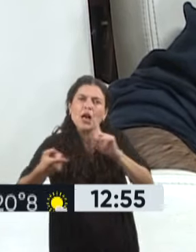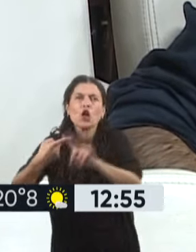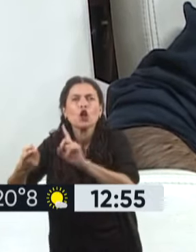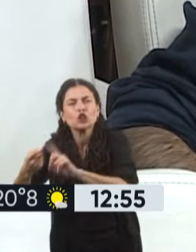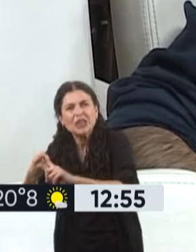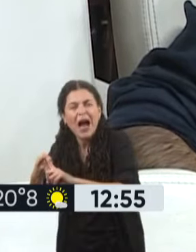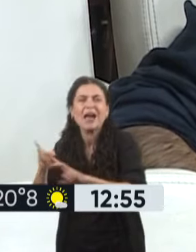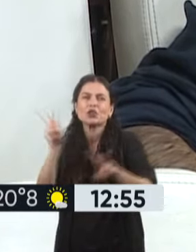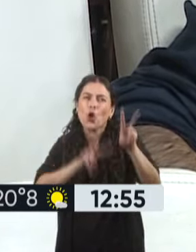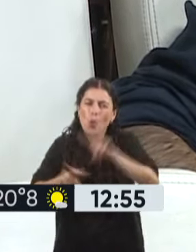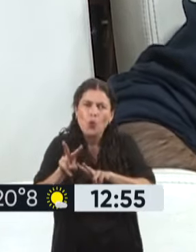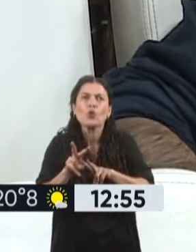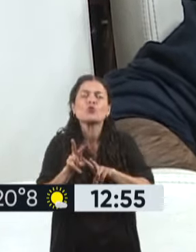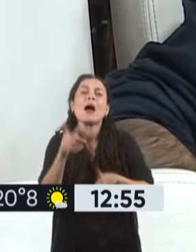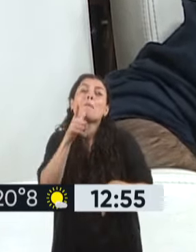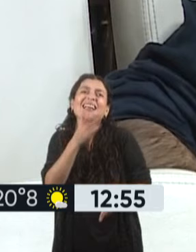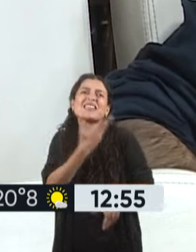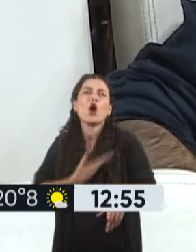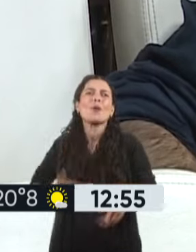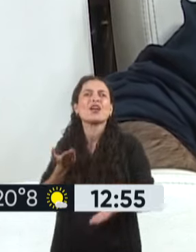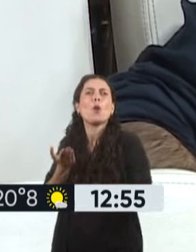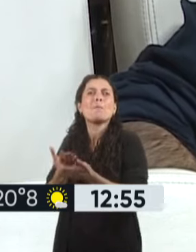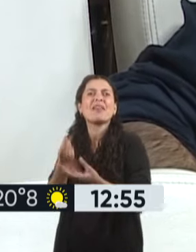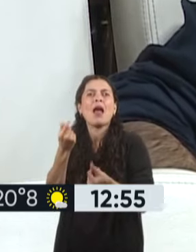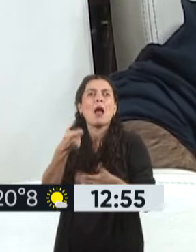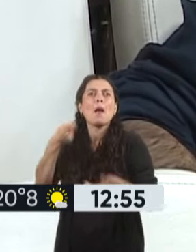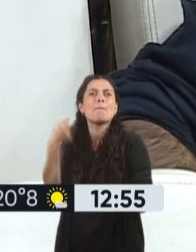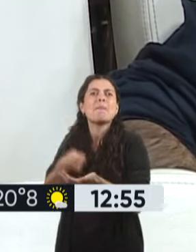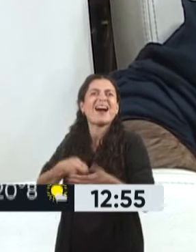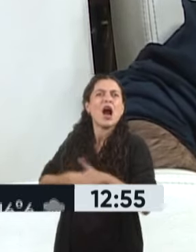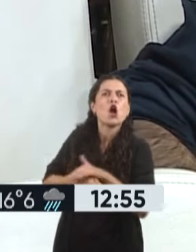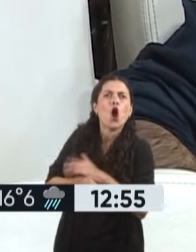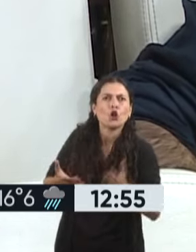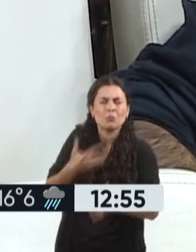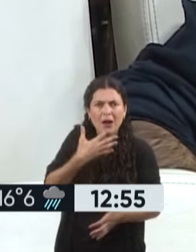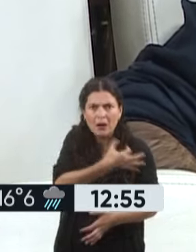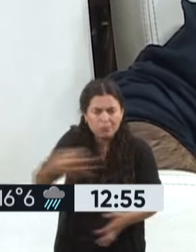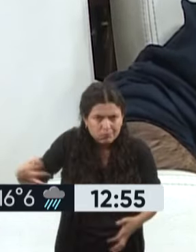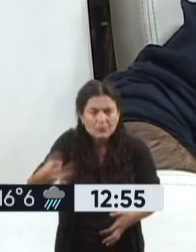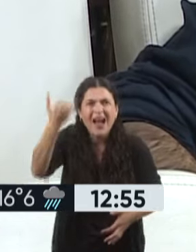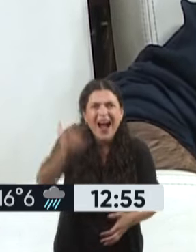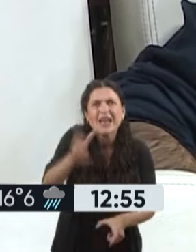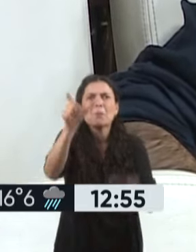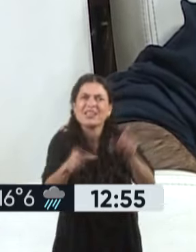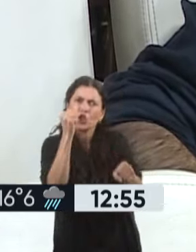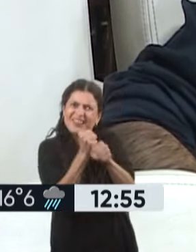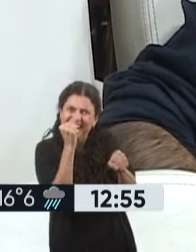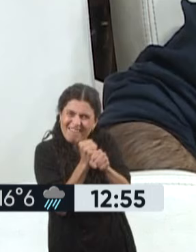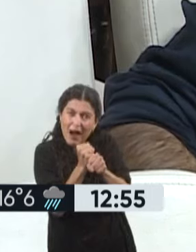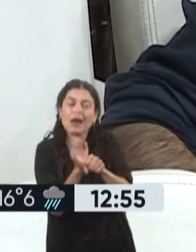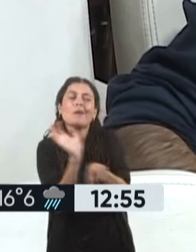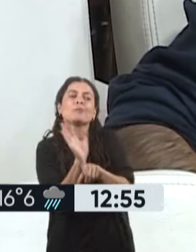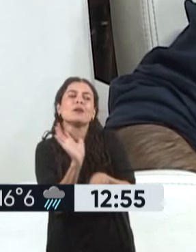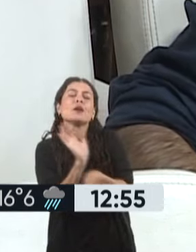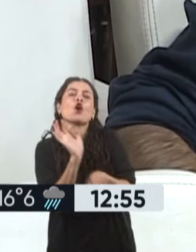el gobierno y a cambio piden coimas. Le quiero preguntar si hay funcionarios o personas que hablan en nombre del